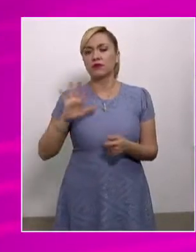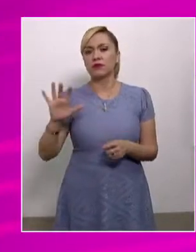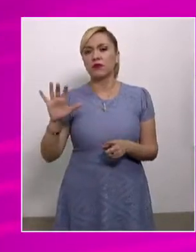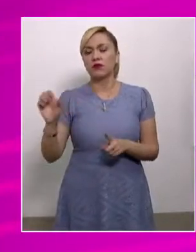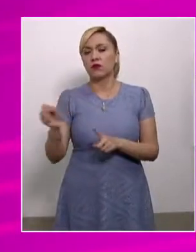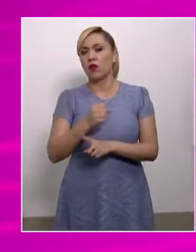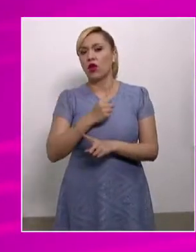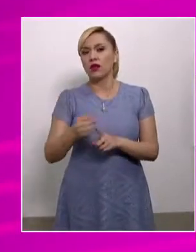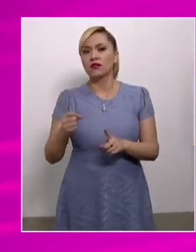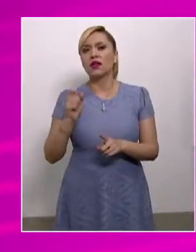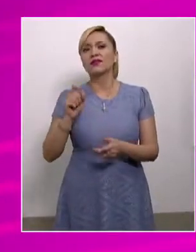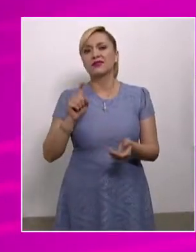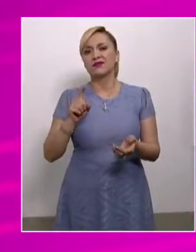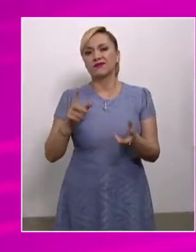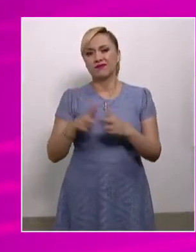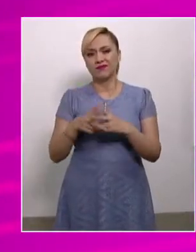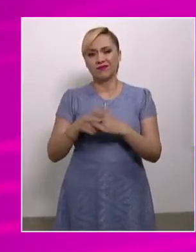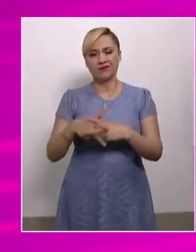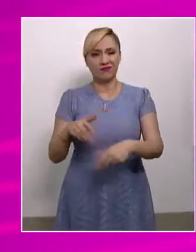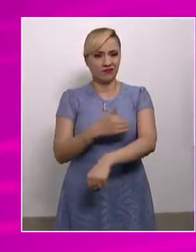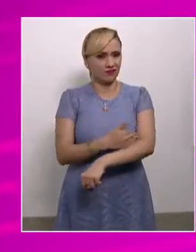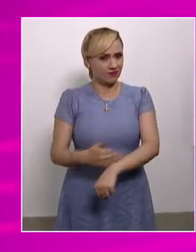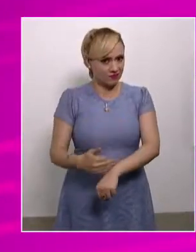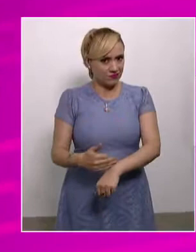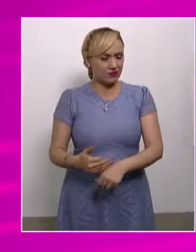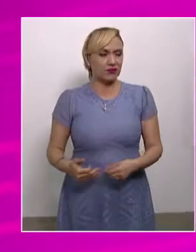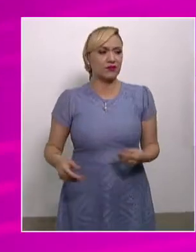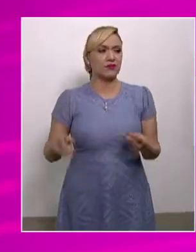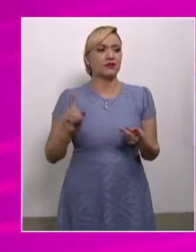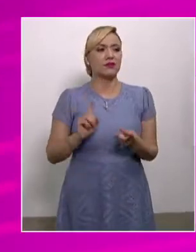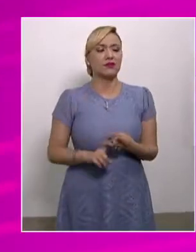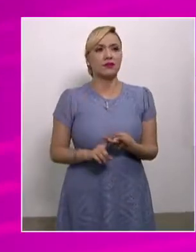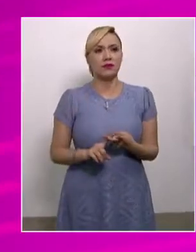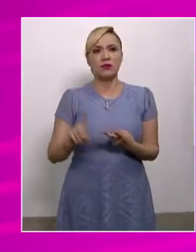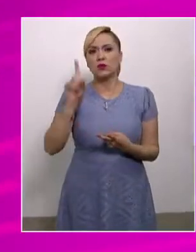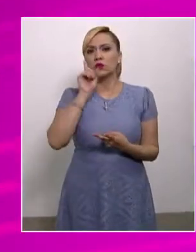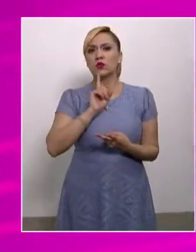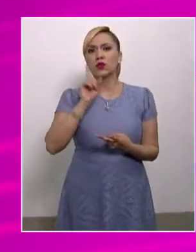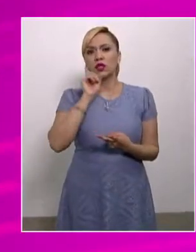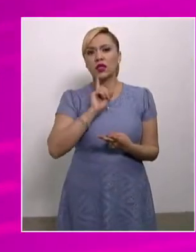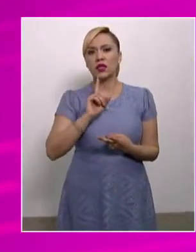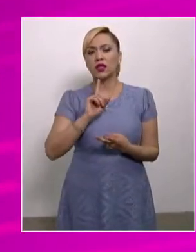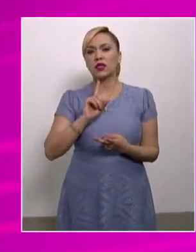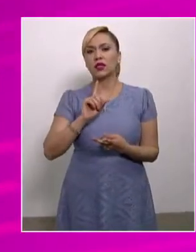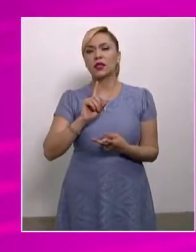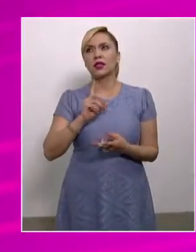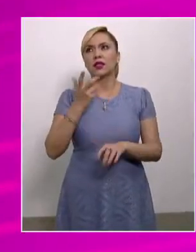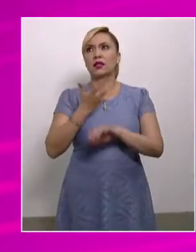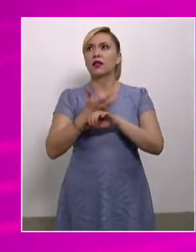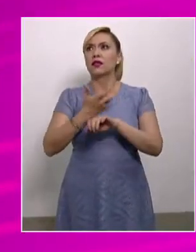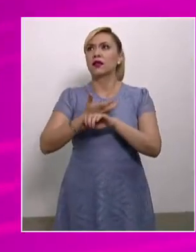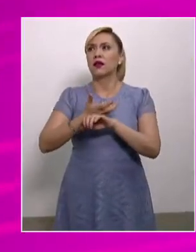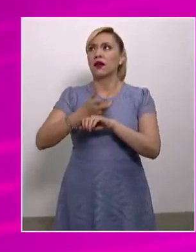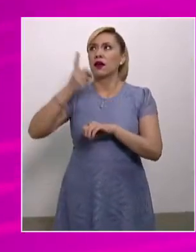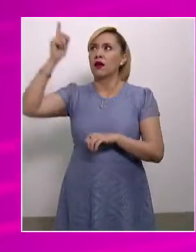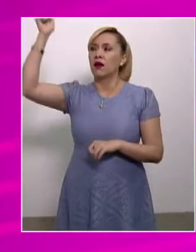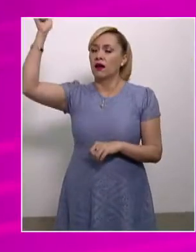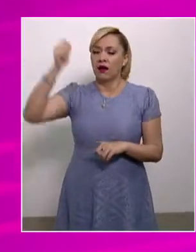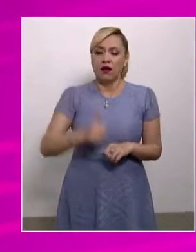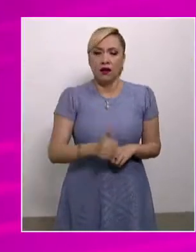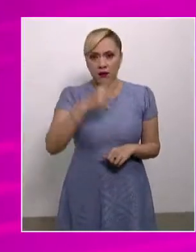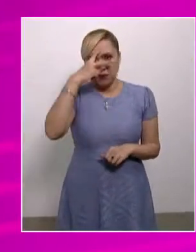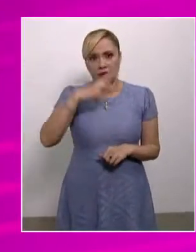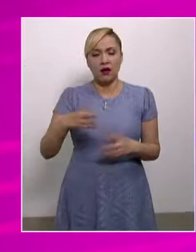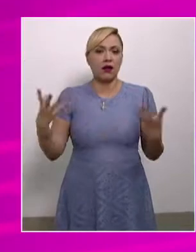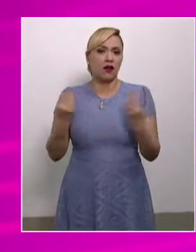violencia familiar. Vemos mucho las mujeres que retornan de Estados Unidos a México con sus familias, es decir, con